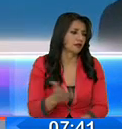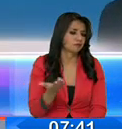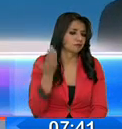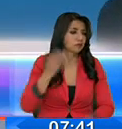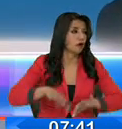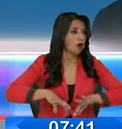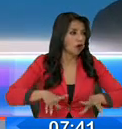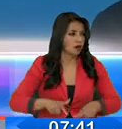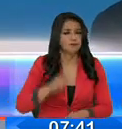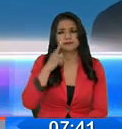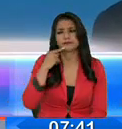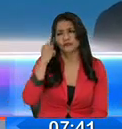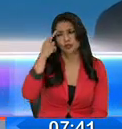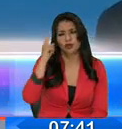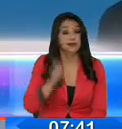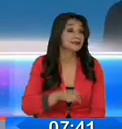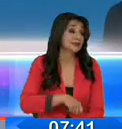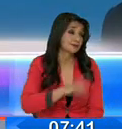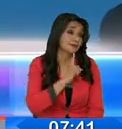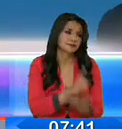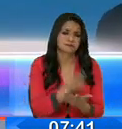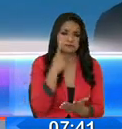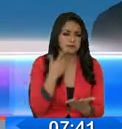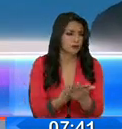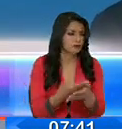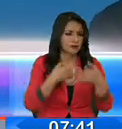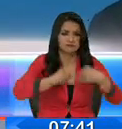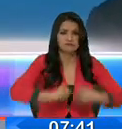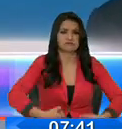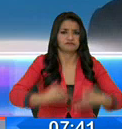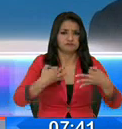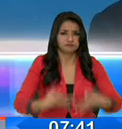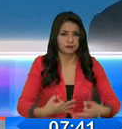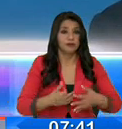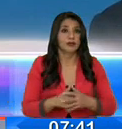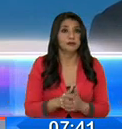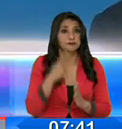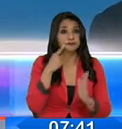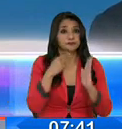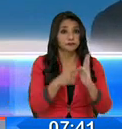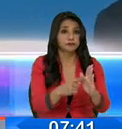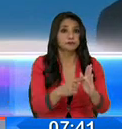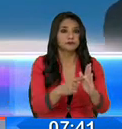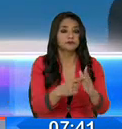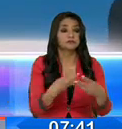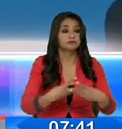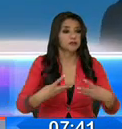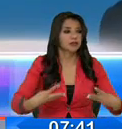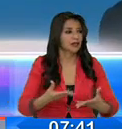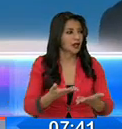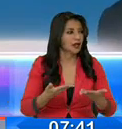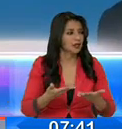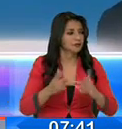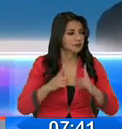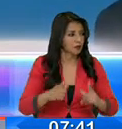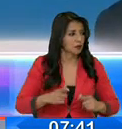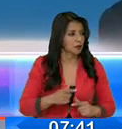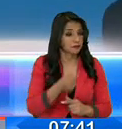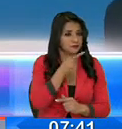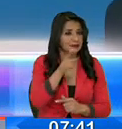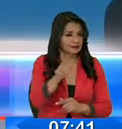del correísmo evidentemente evidentemente fíjese usted que en el caso de los insumos sólo para que la opinión pública no